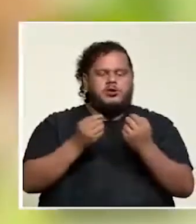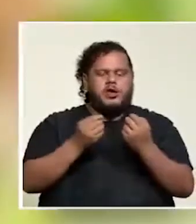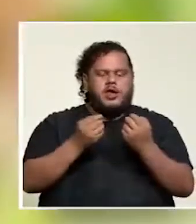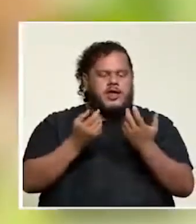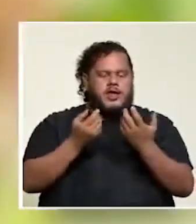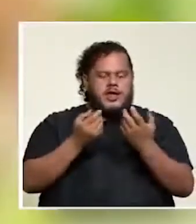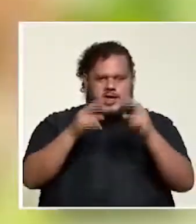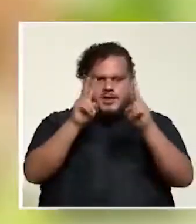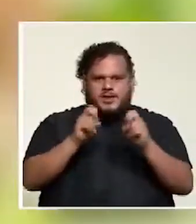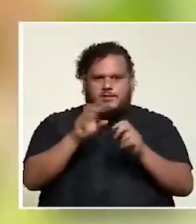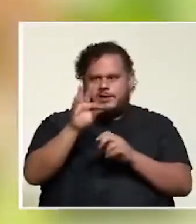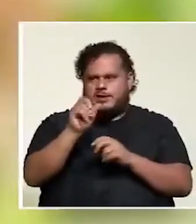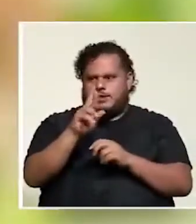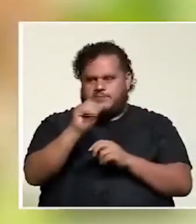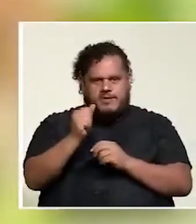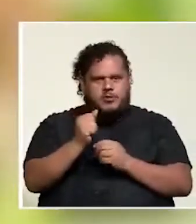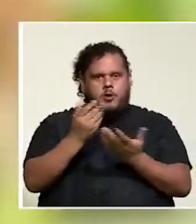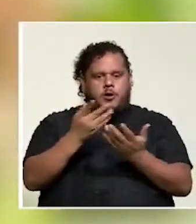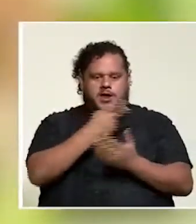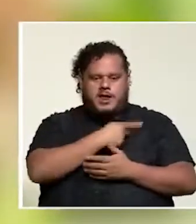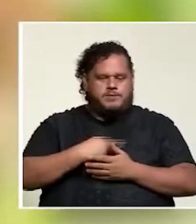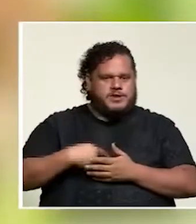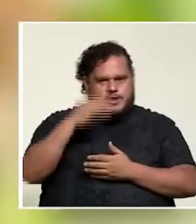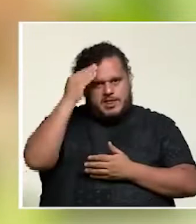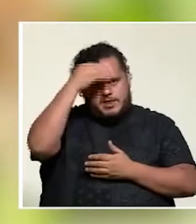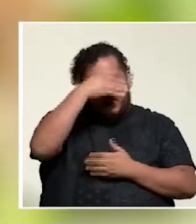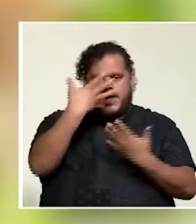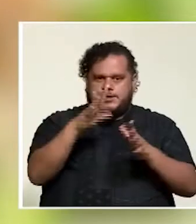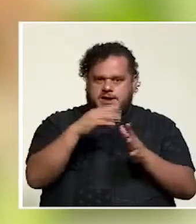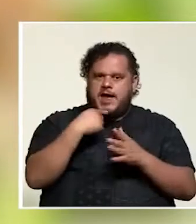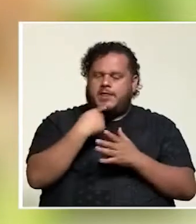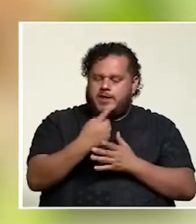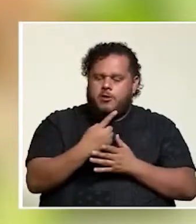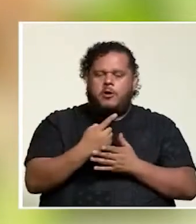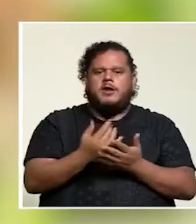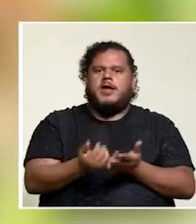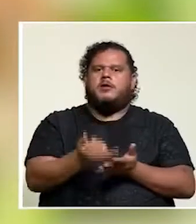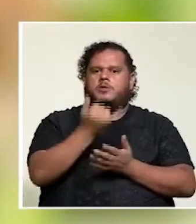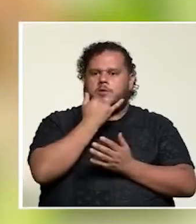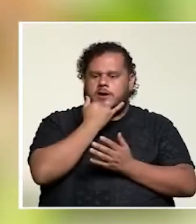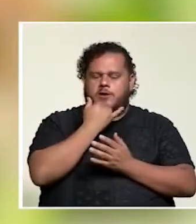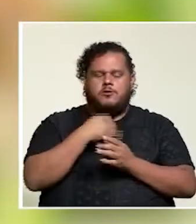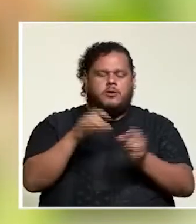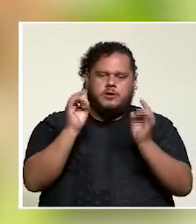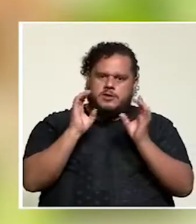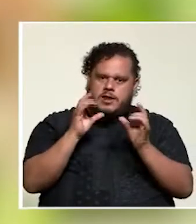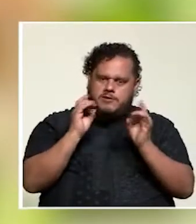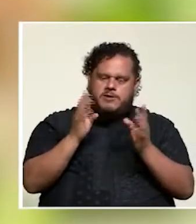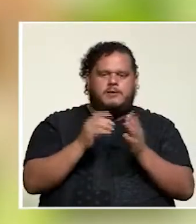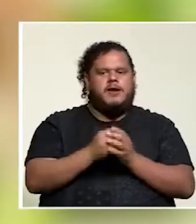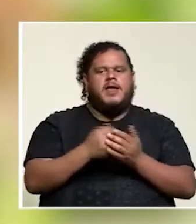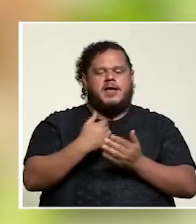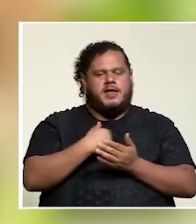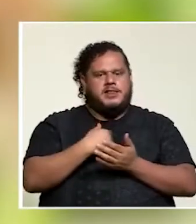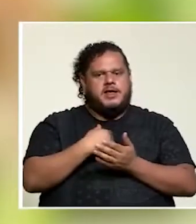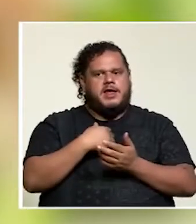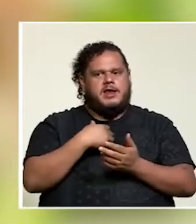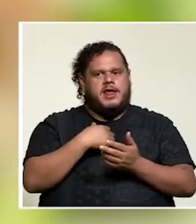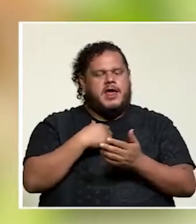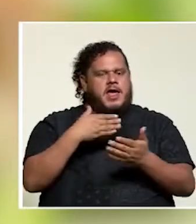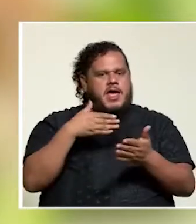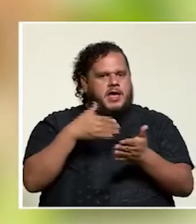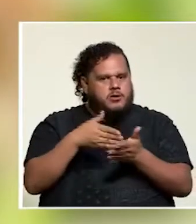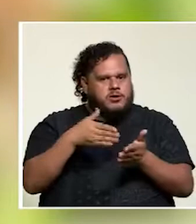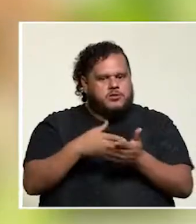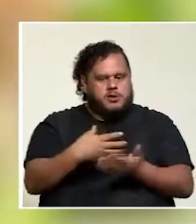error ya reconocido por el propio presidente como un error severo y grave, que por supuesto tiene consecuencias propias